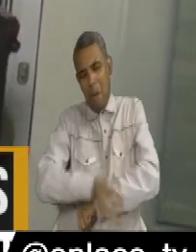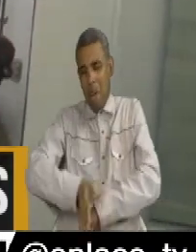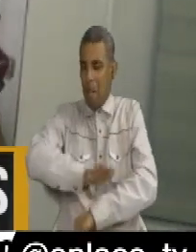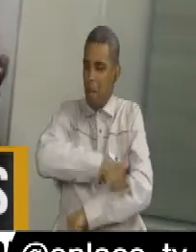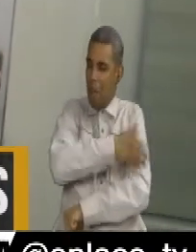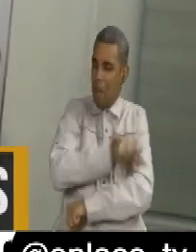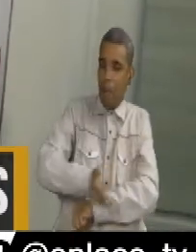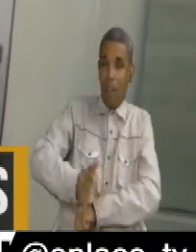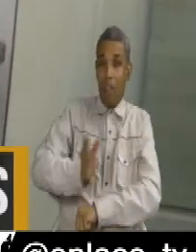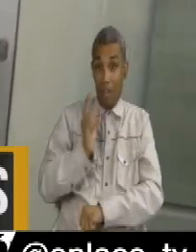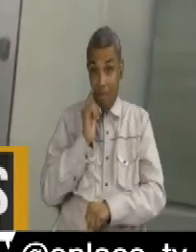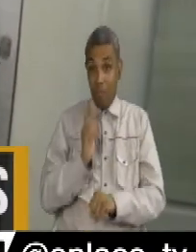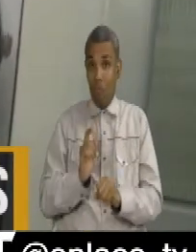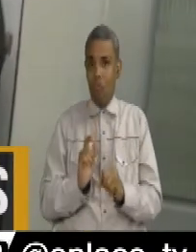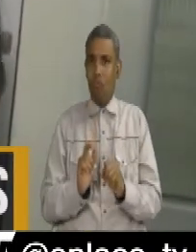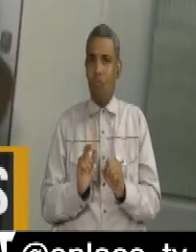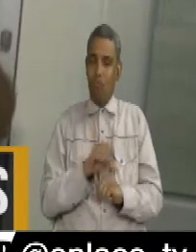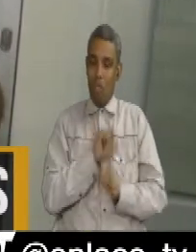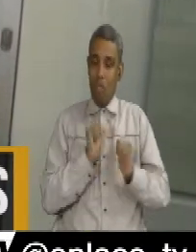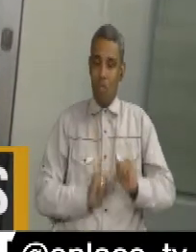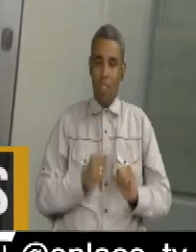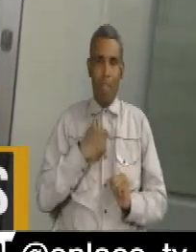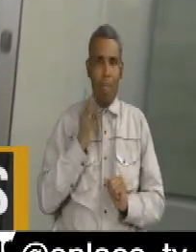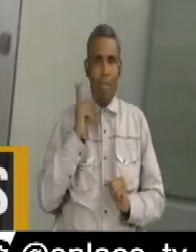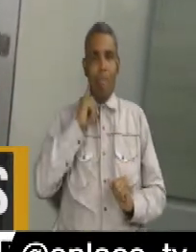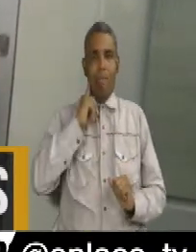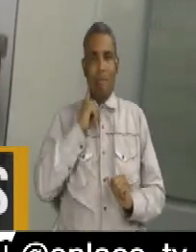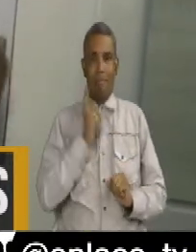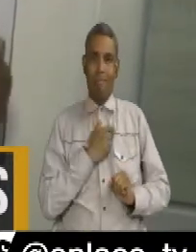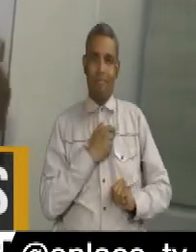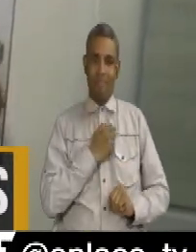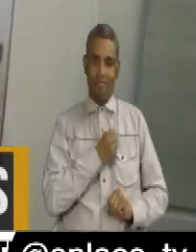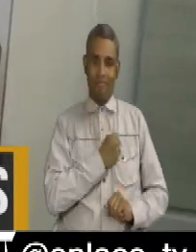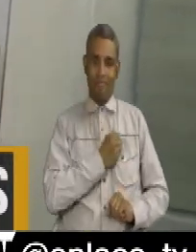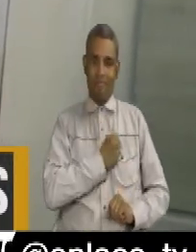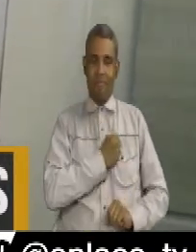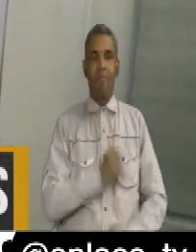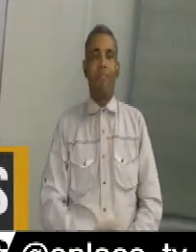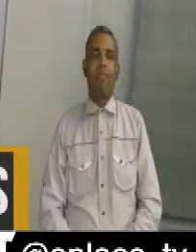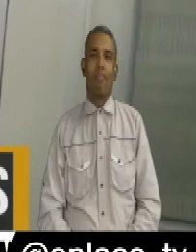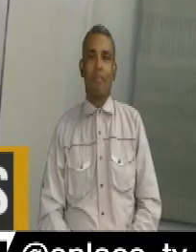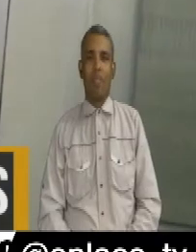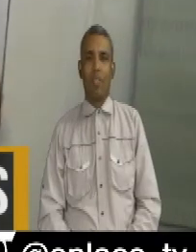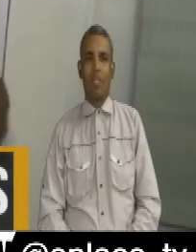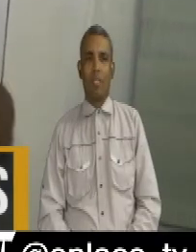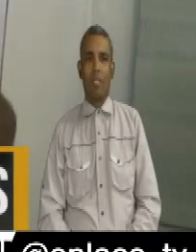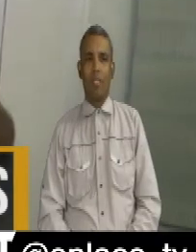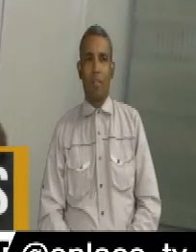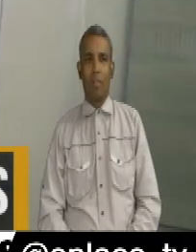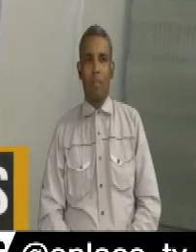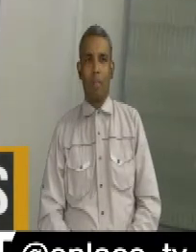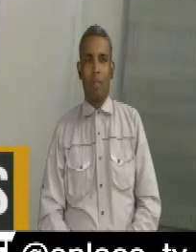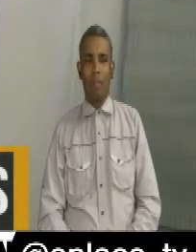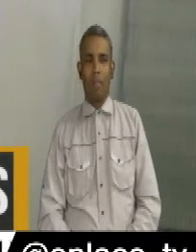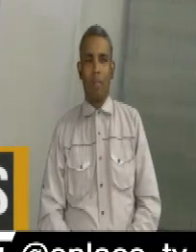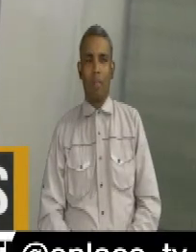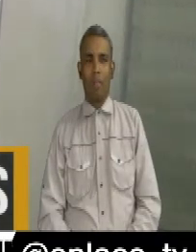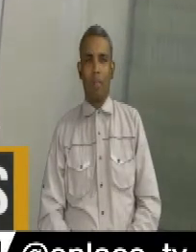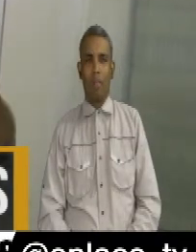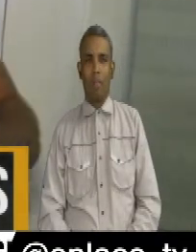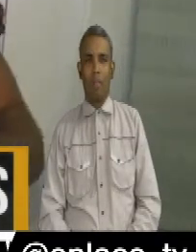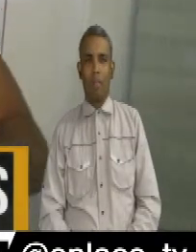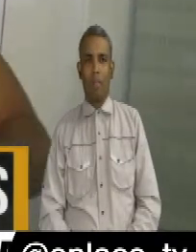de alegría a todos los corazones que lo escucharon. Todavía me faltan tres, dime un minuto. Es su